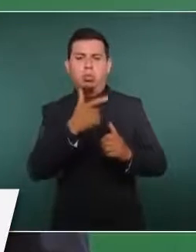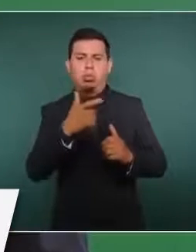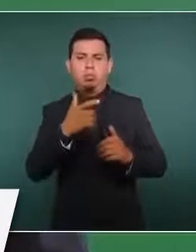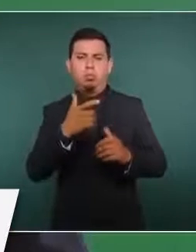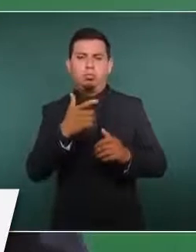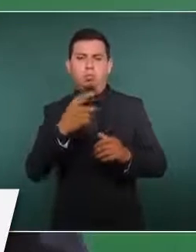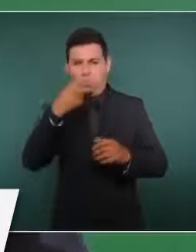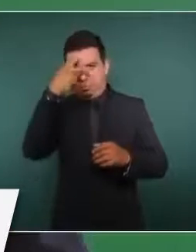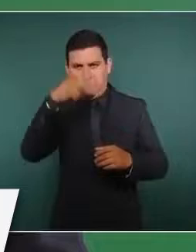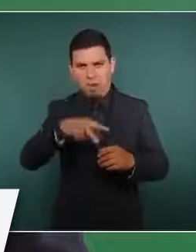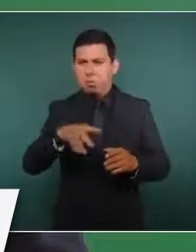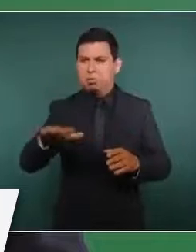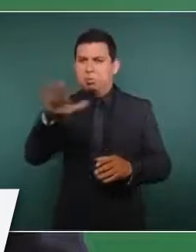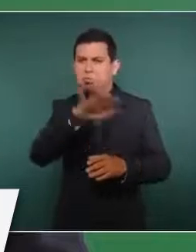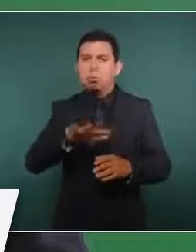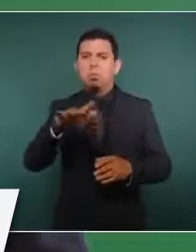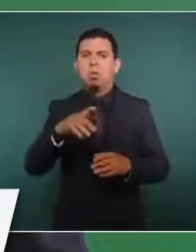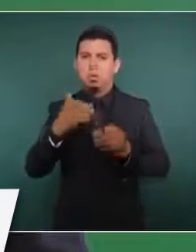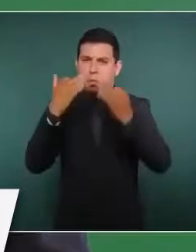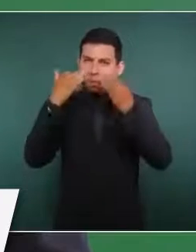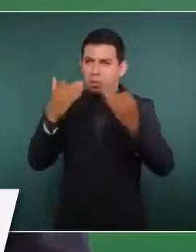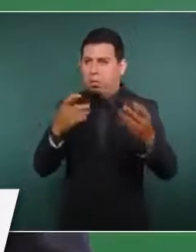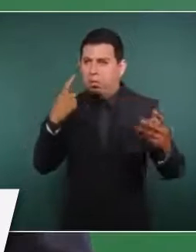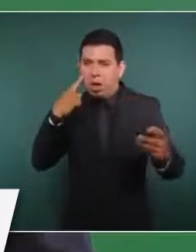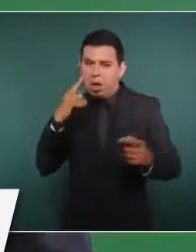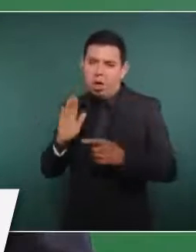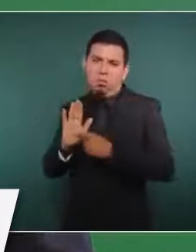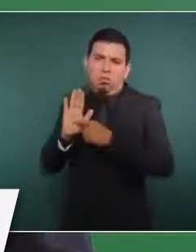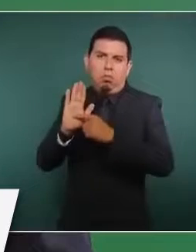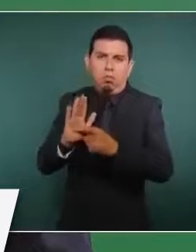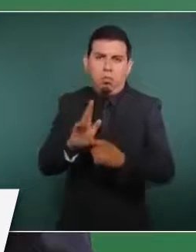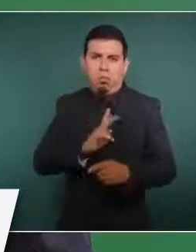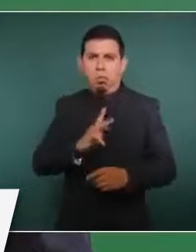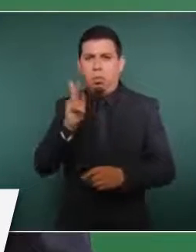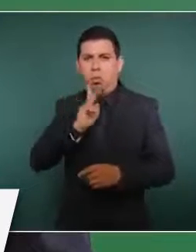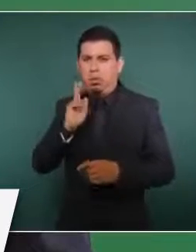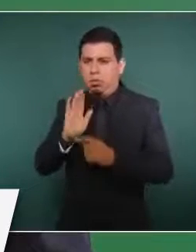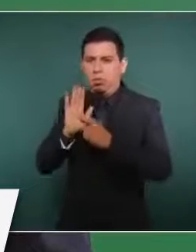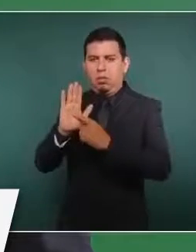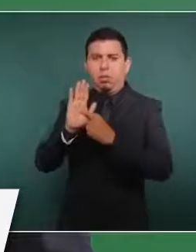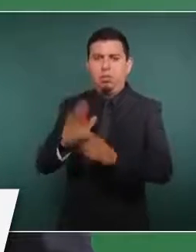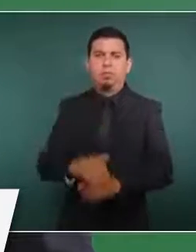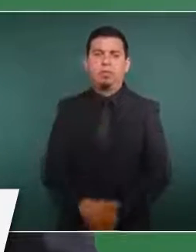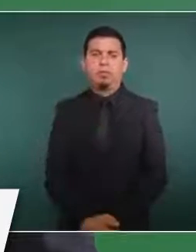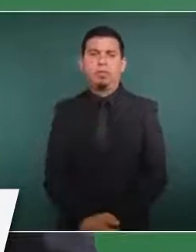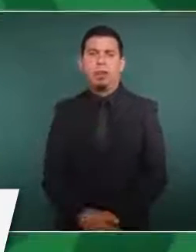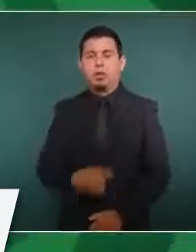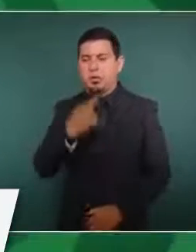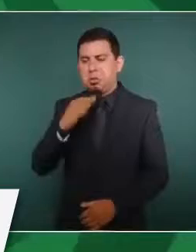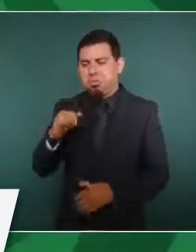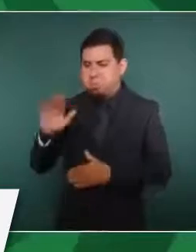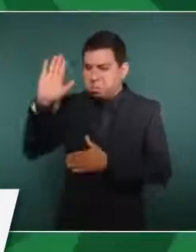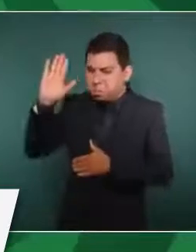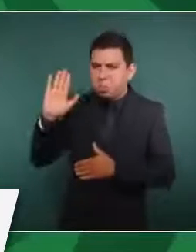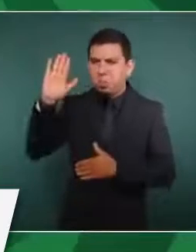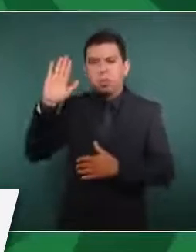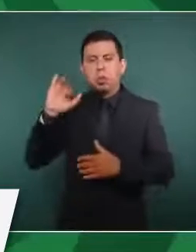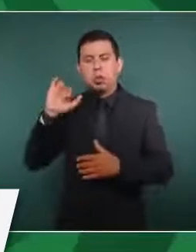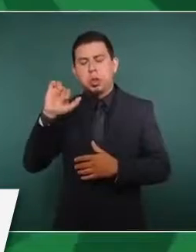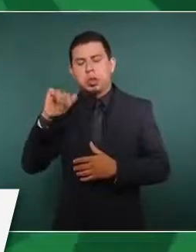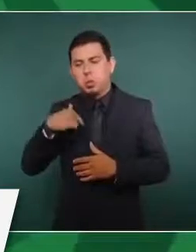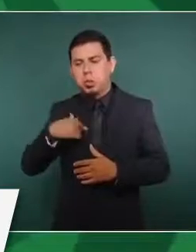como testigo protegido y dio a conocer cómo